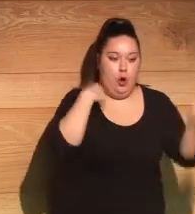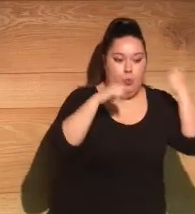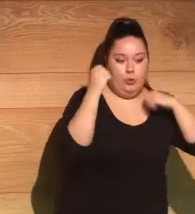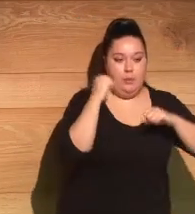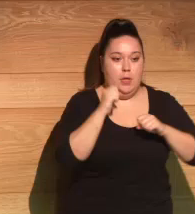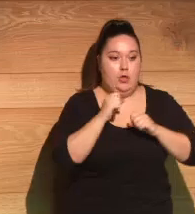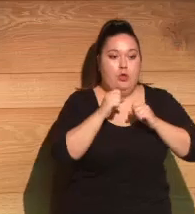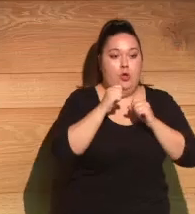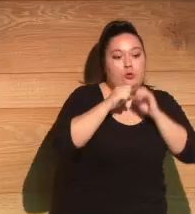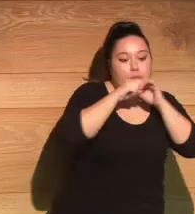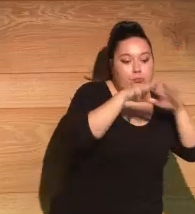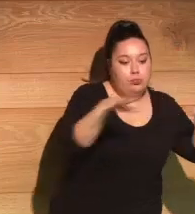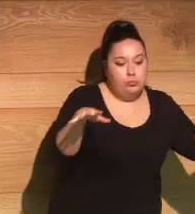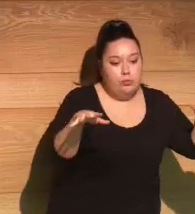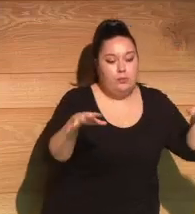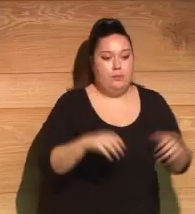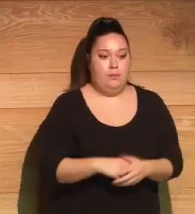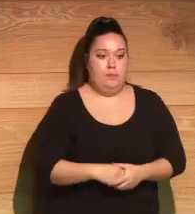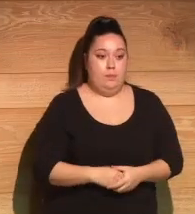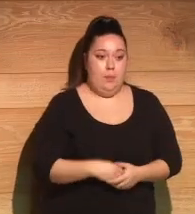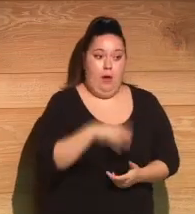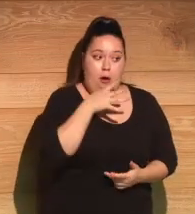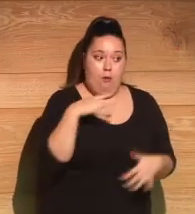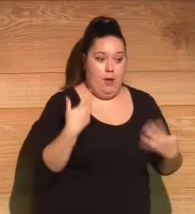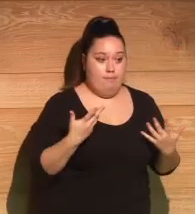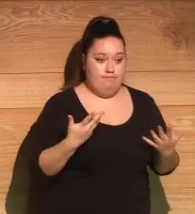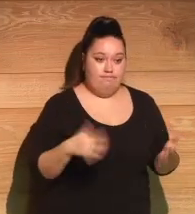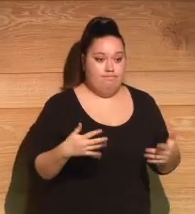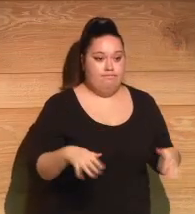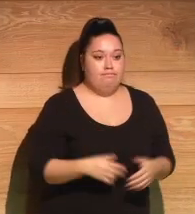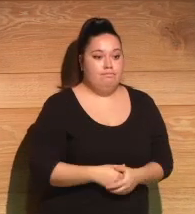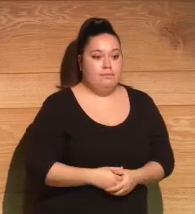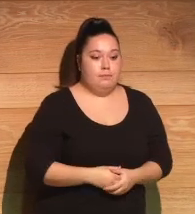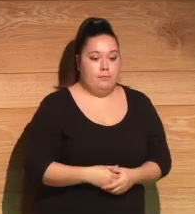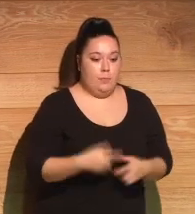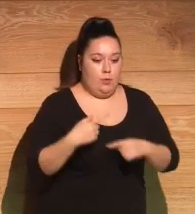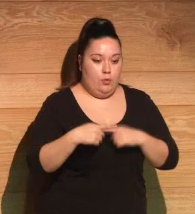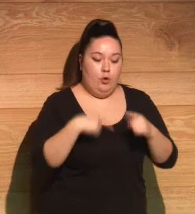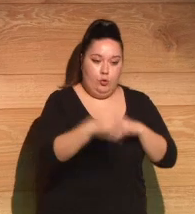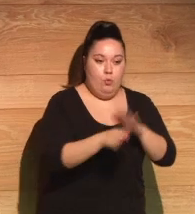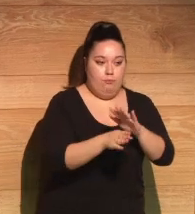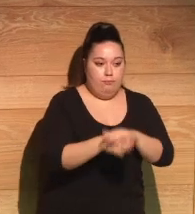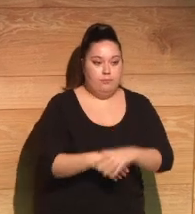los brotes de esta ola. Yo no sé si esto va a tener una consecuencia, digamos, a largo plazo de que estemos señalando, por